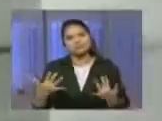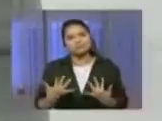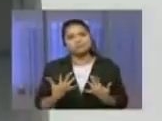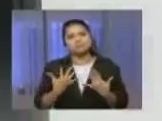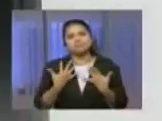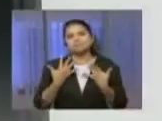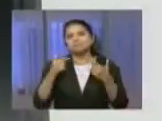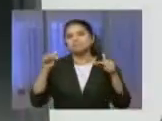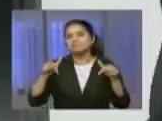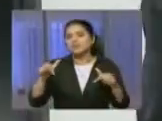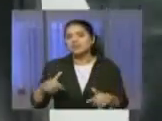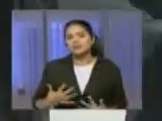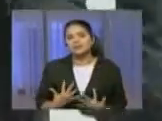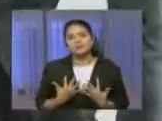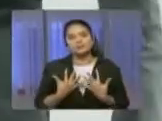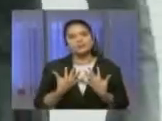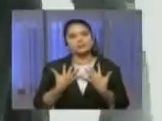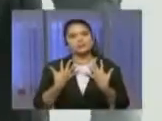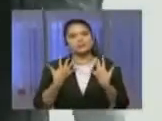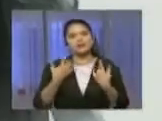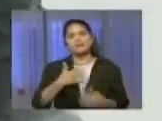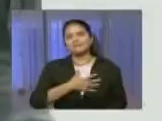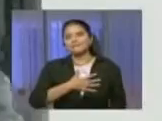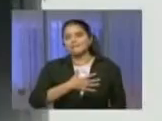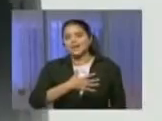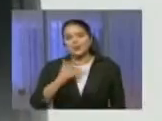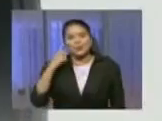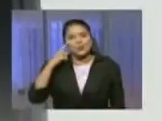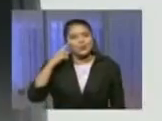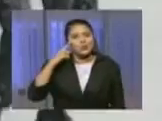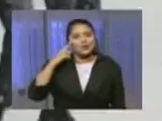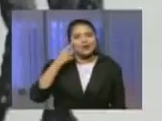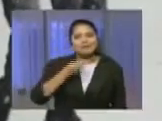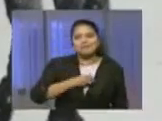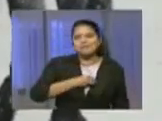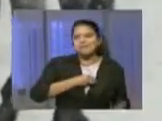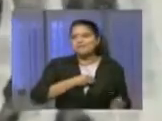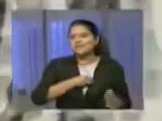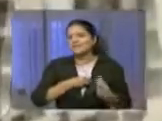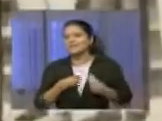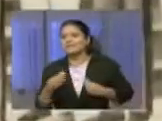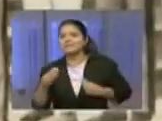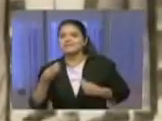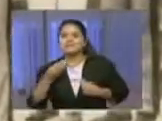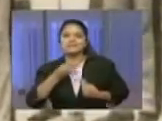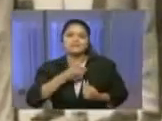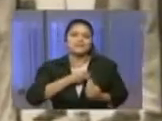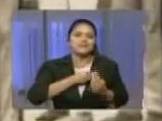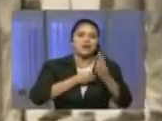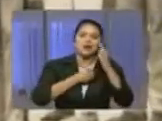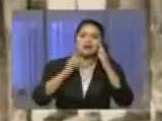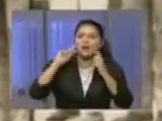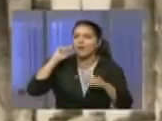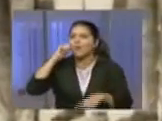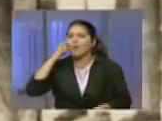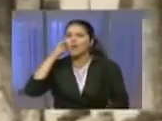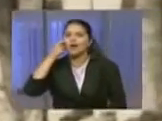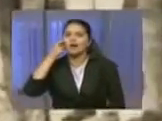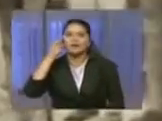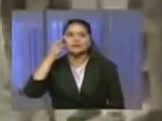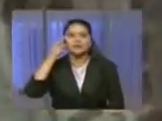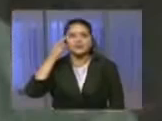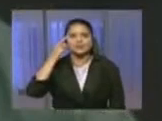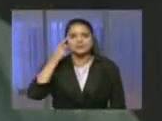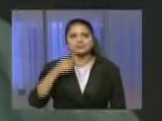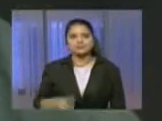lleno llena como está mi alma de recuerdos de sentimiento a uno se le